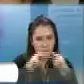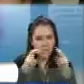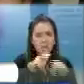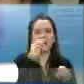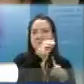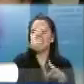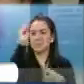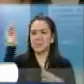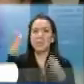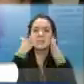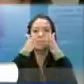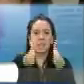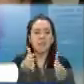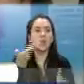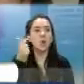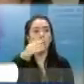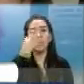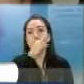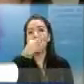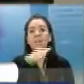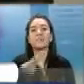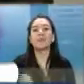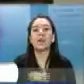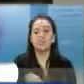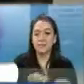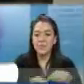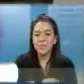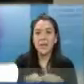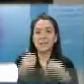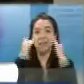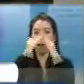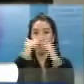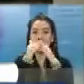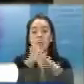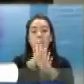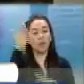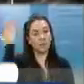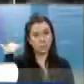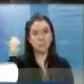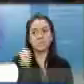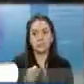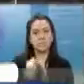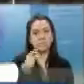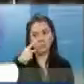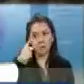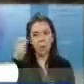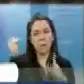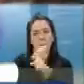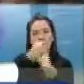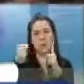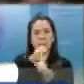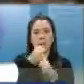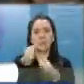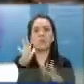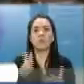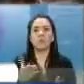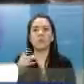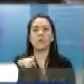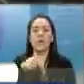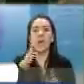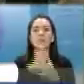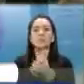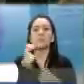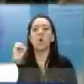del testimonio de la empleada doméstica se estableció que el 6 de julio de 2011, Cristina fue asesinada a golpes por su esposo Roberto